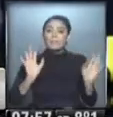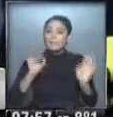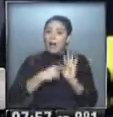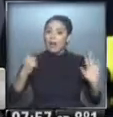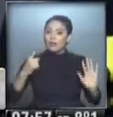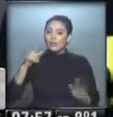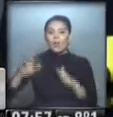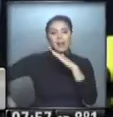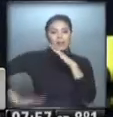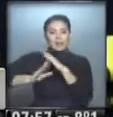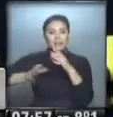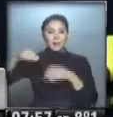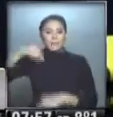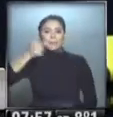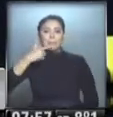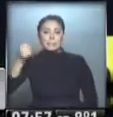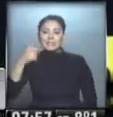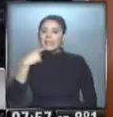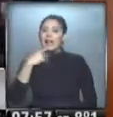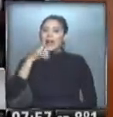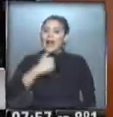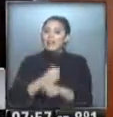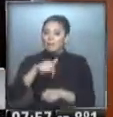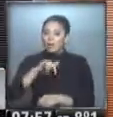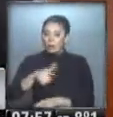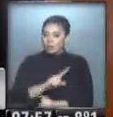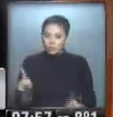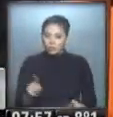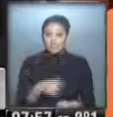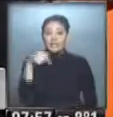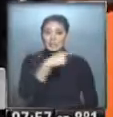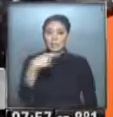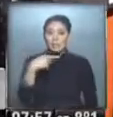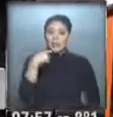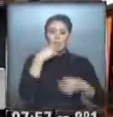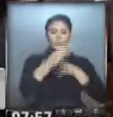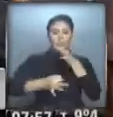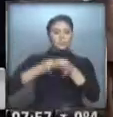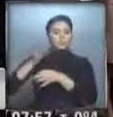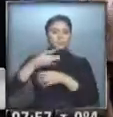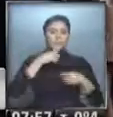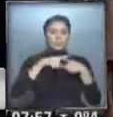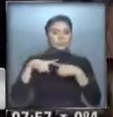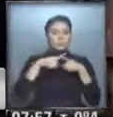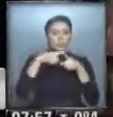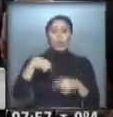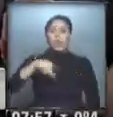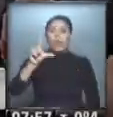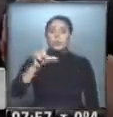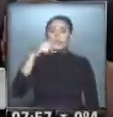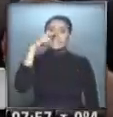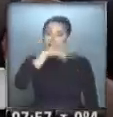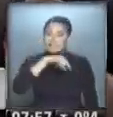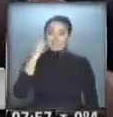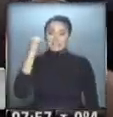renovador sergio massa todavía no confirmó su participación las semanas del debate público entre los candidatos que se va a realizar el lunes 7